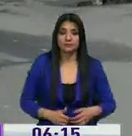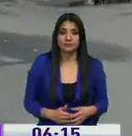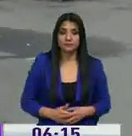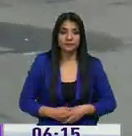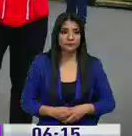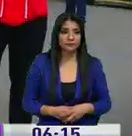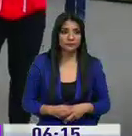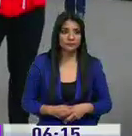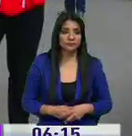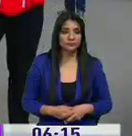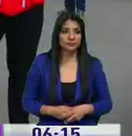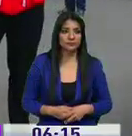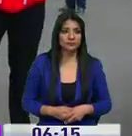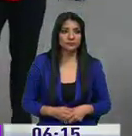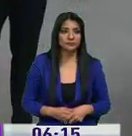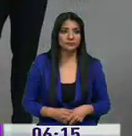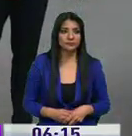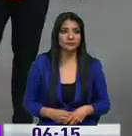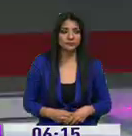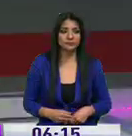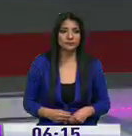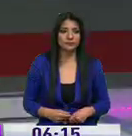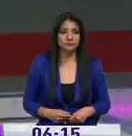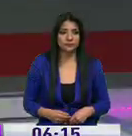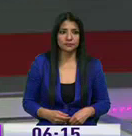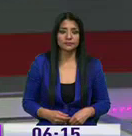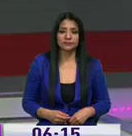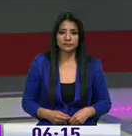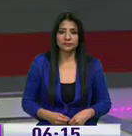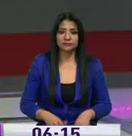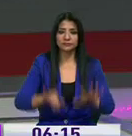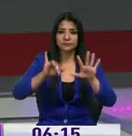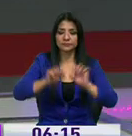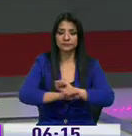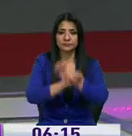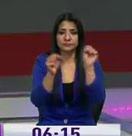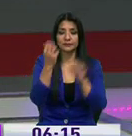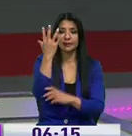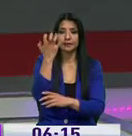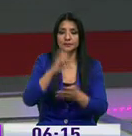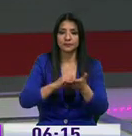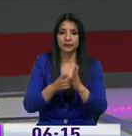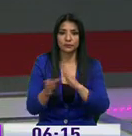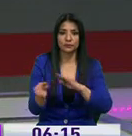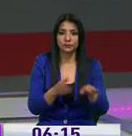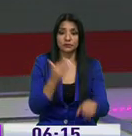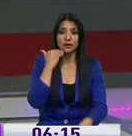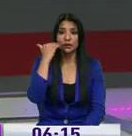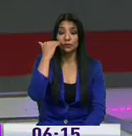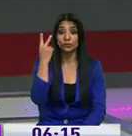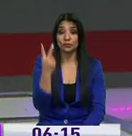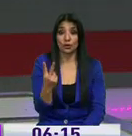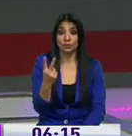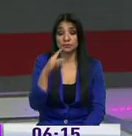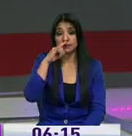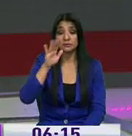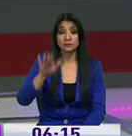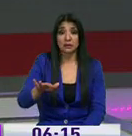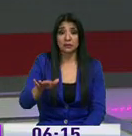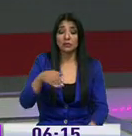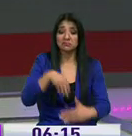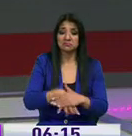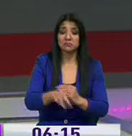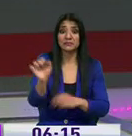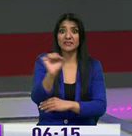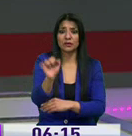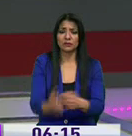domingo de los tsáchilas informó hoy es el amor e ir al oro sé quién será mañana dos adultos y un menor de edad murieron calcinados dentro de un